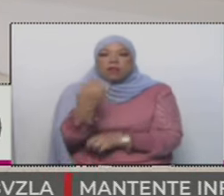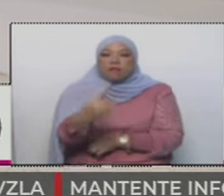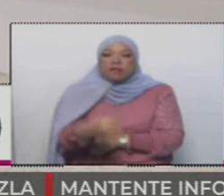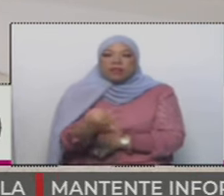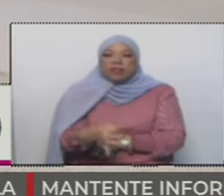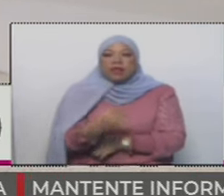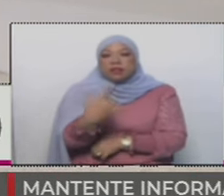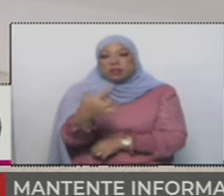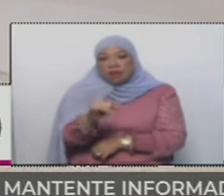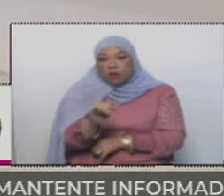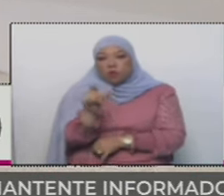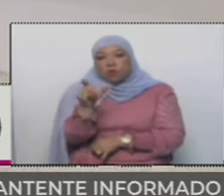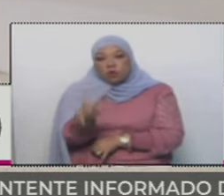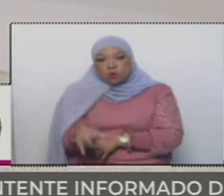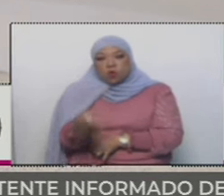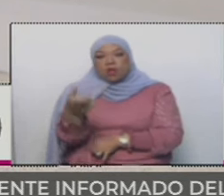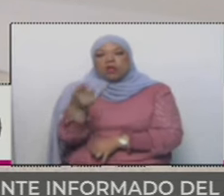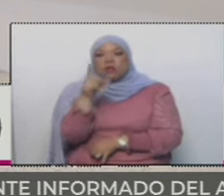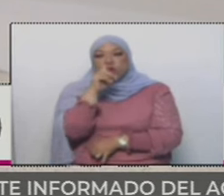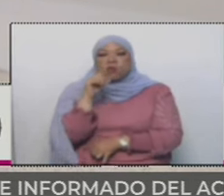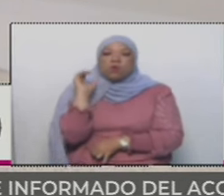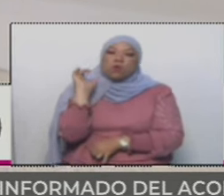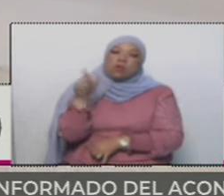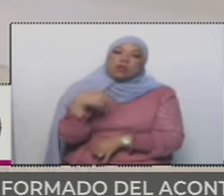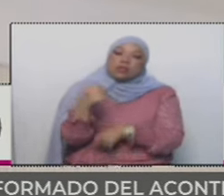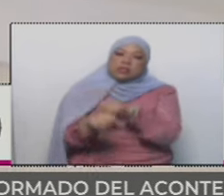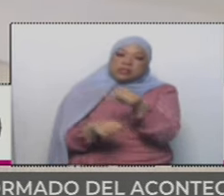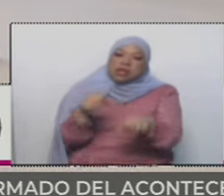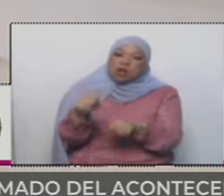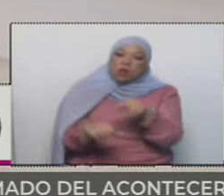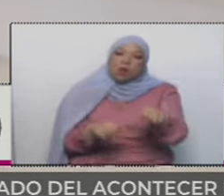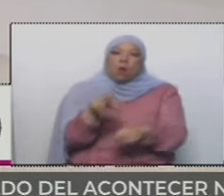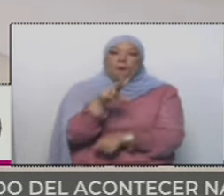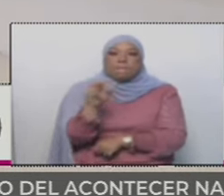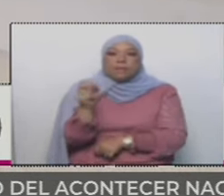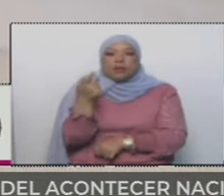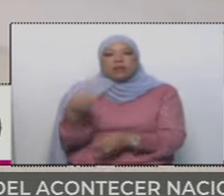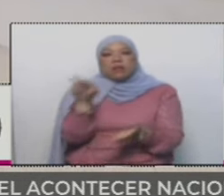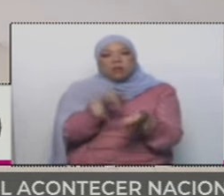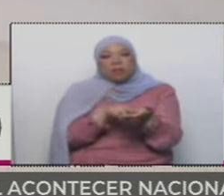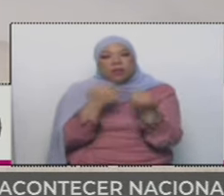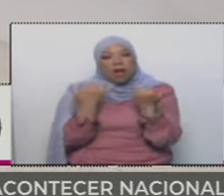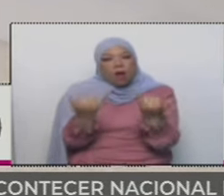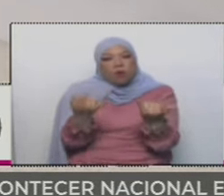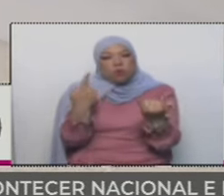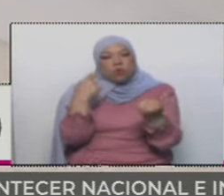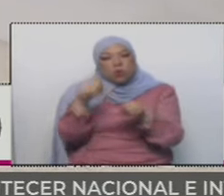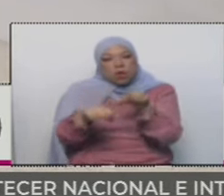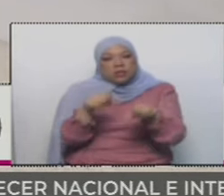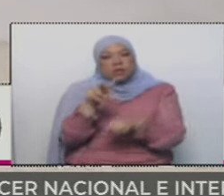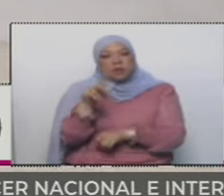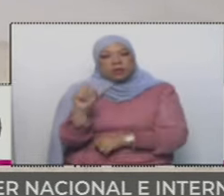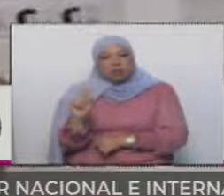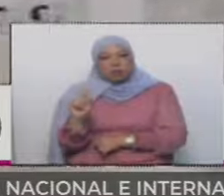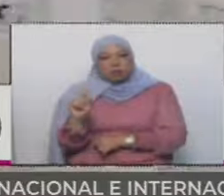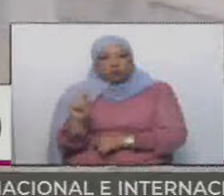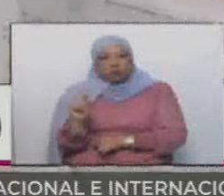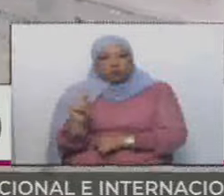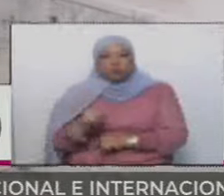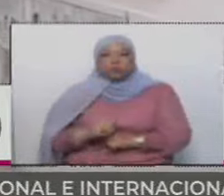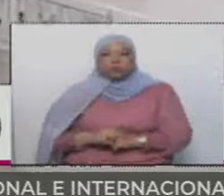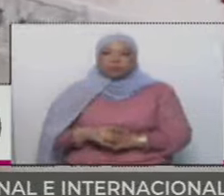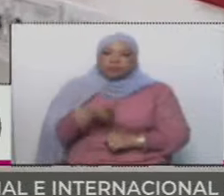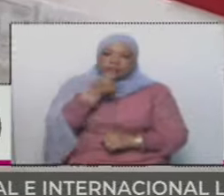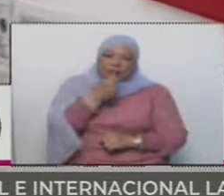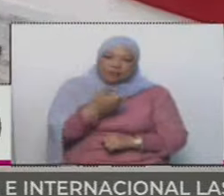tiempo. Porque los tiempos de masacre del siglo XX se quieren repetir ahora, en el siglo XXI. ¡Qué